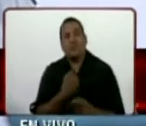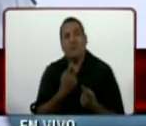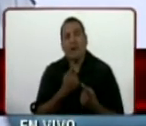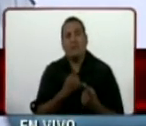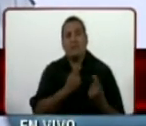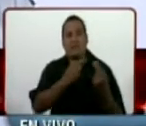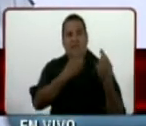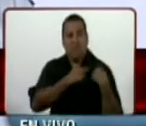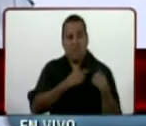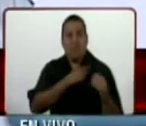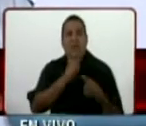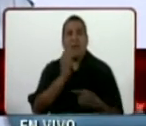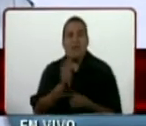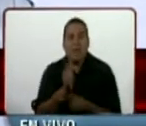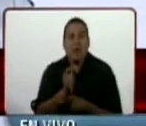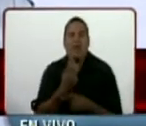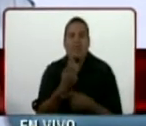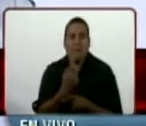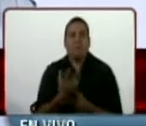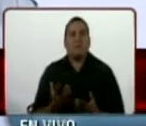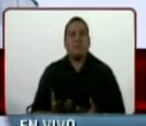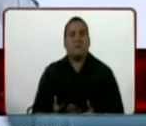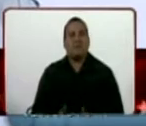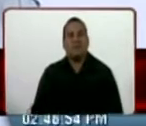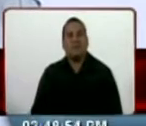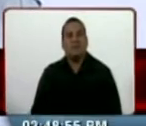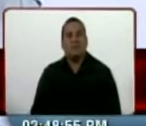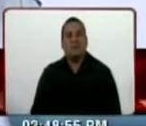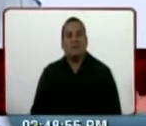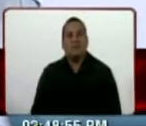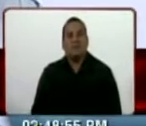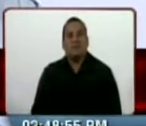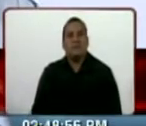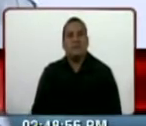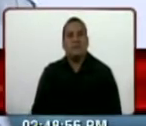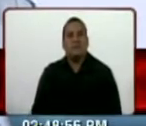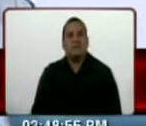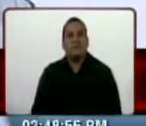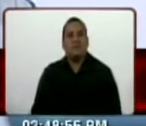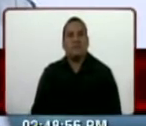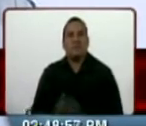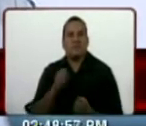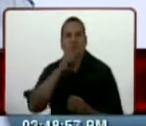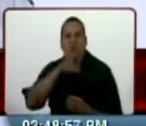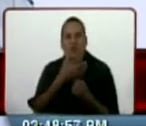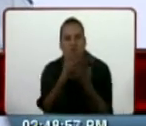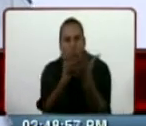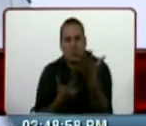dejó su legado